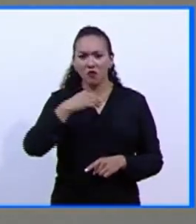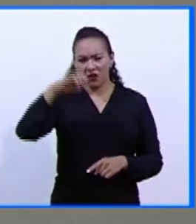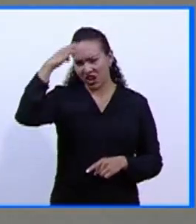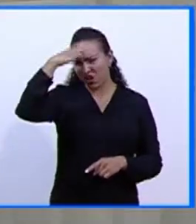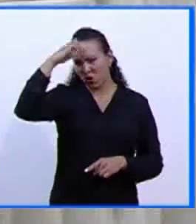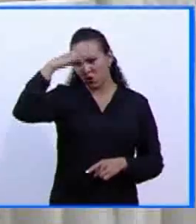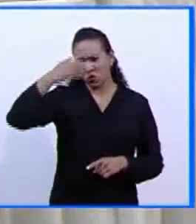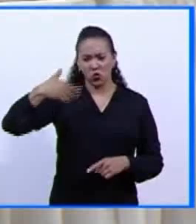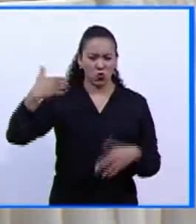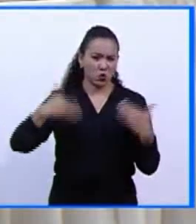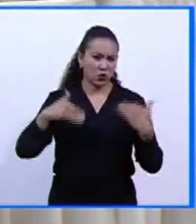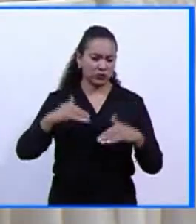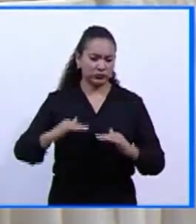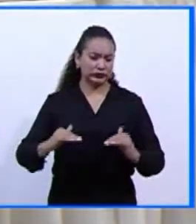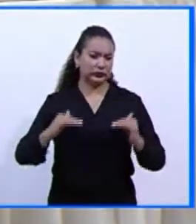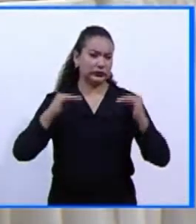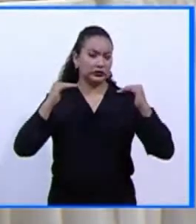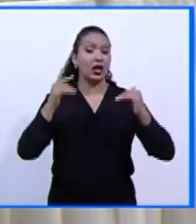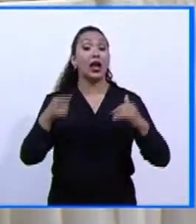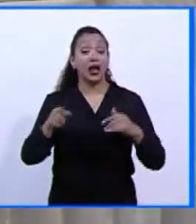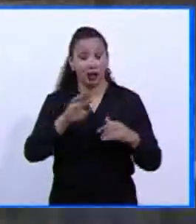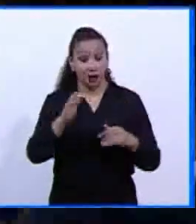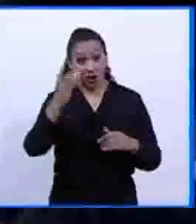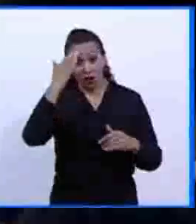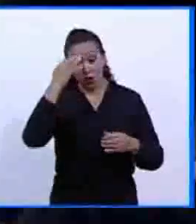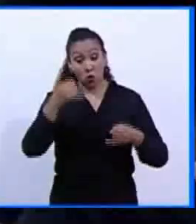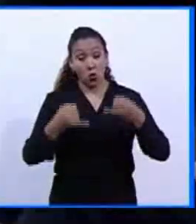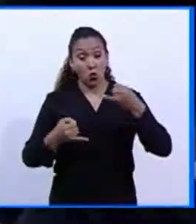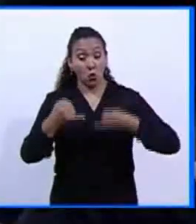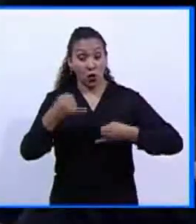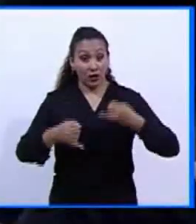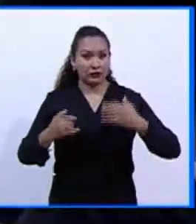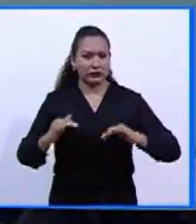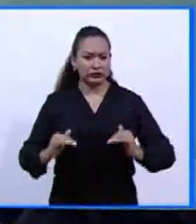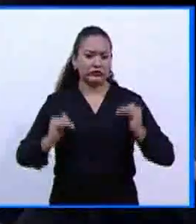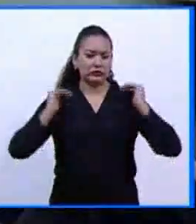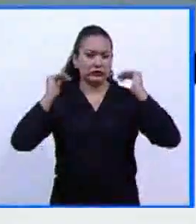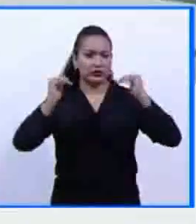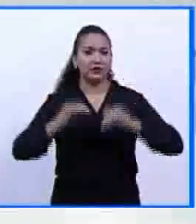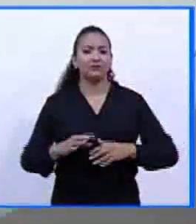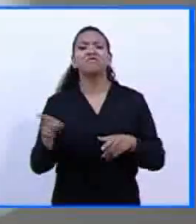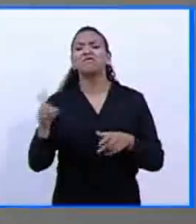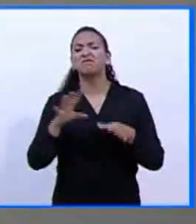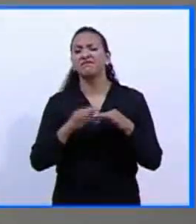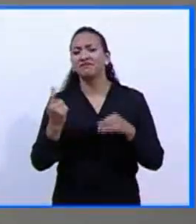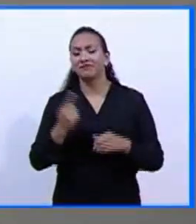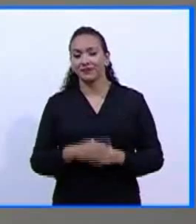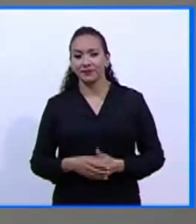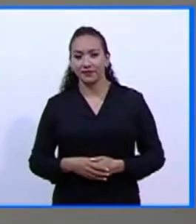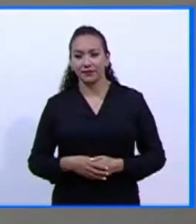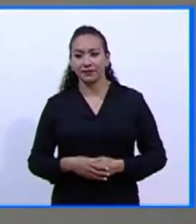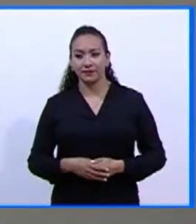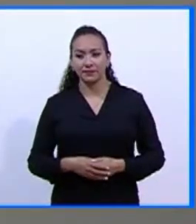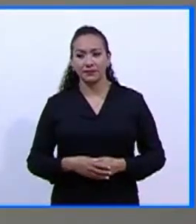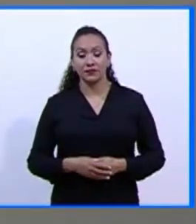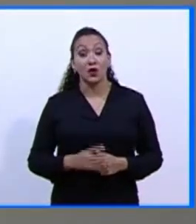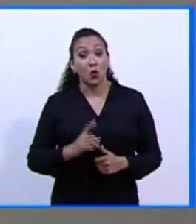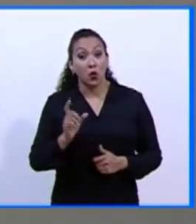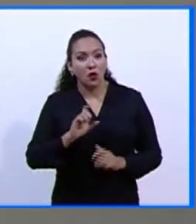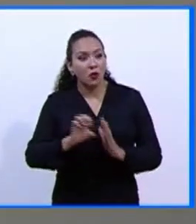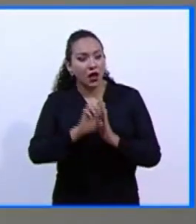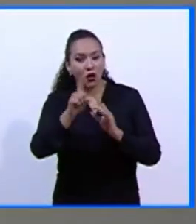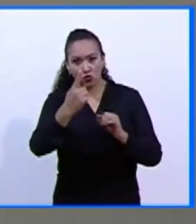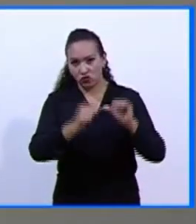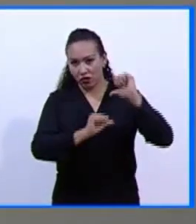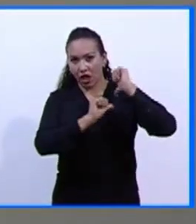de la Corte Internacional de Justicia, al referirse a la reforma judicial. De que cada vez que una autoridad